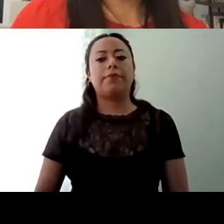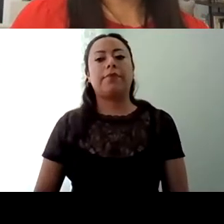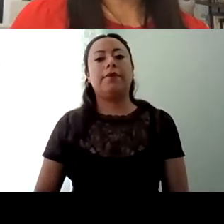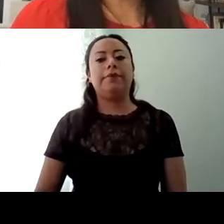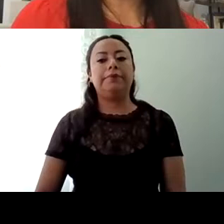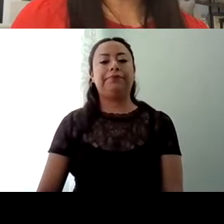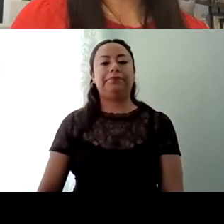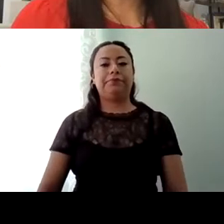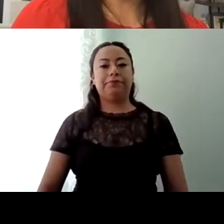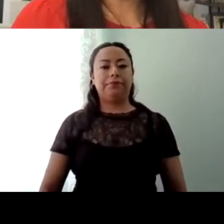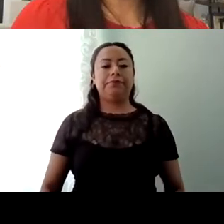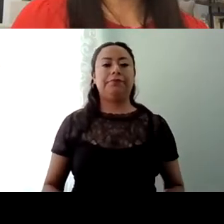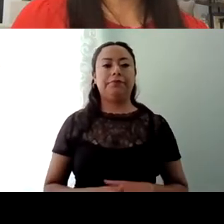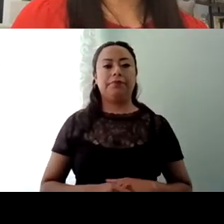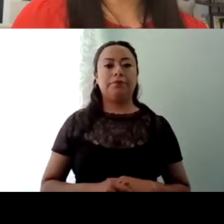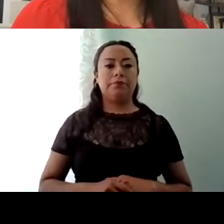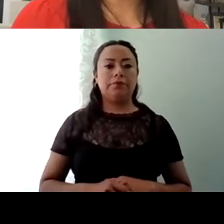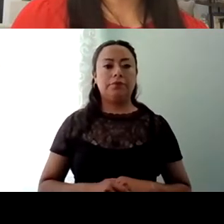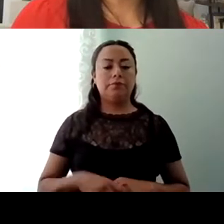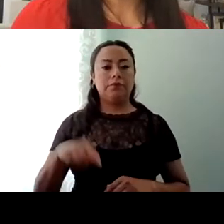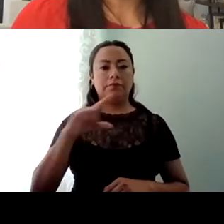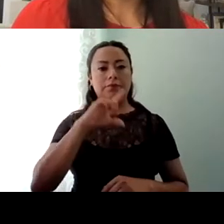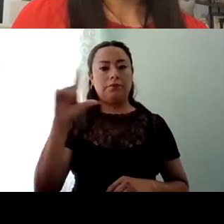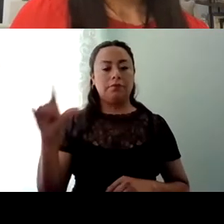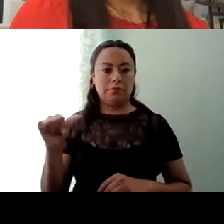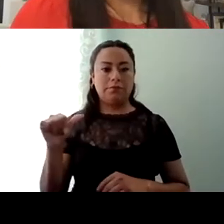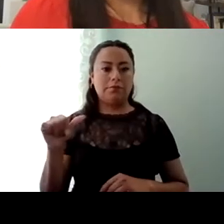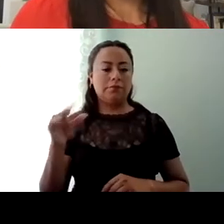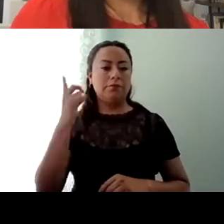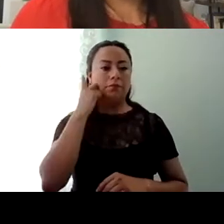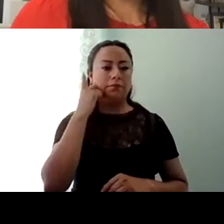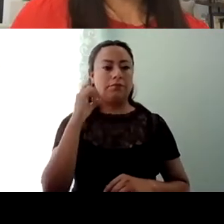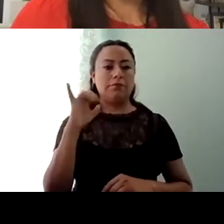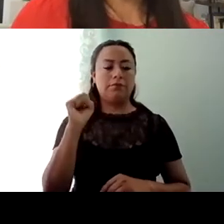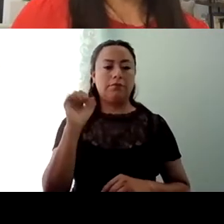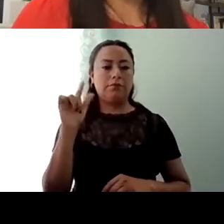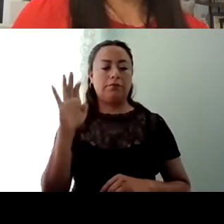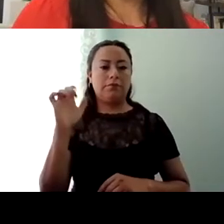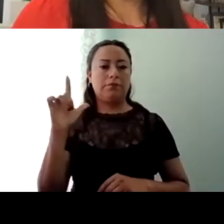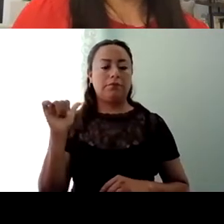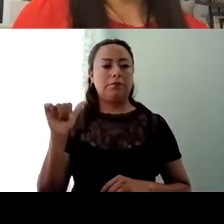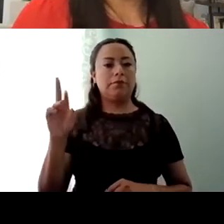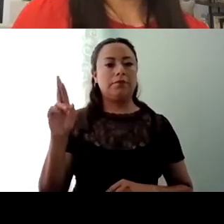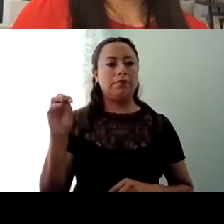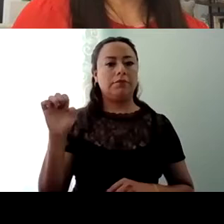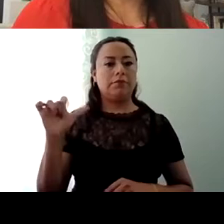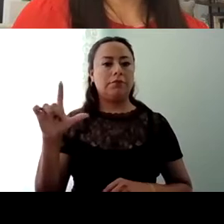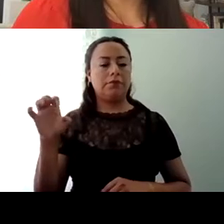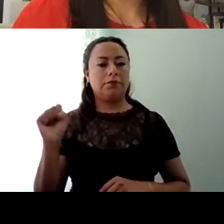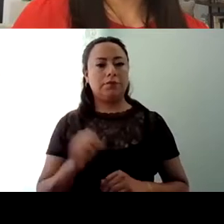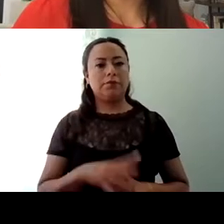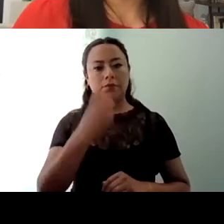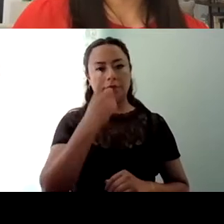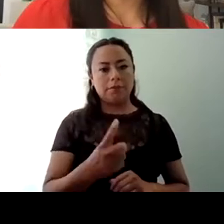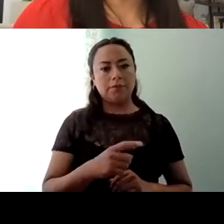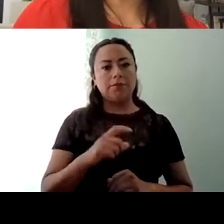la diputada Isabela Rosales, ¿cuál es la función de estas delegaciones de la Comisión de Derechos